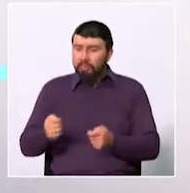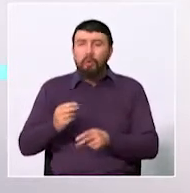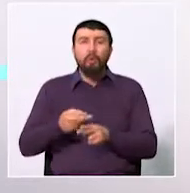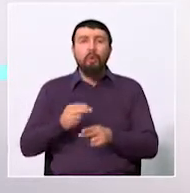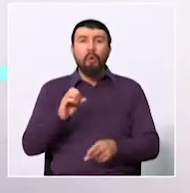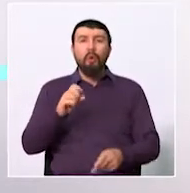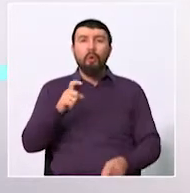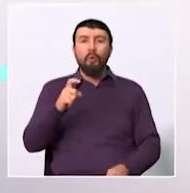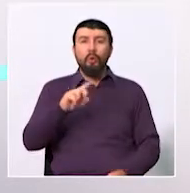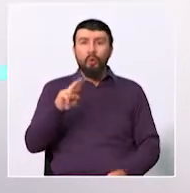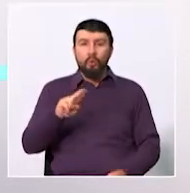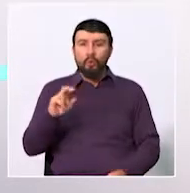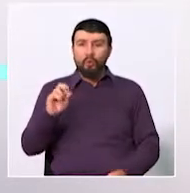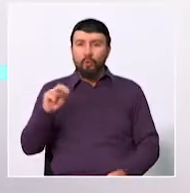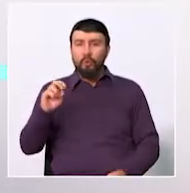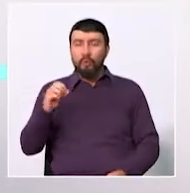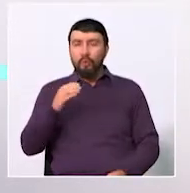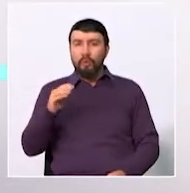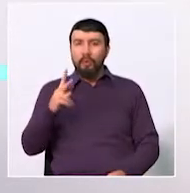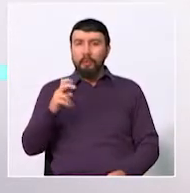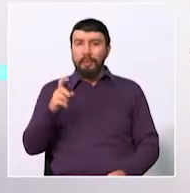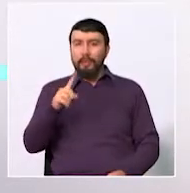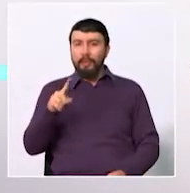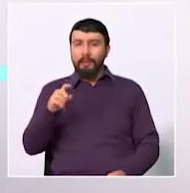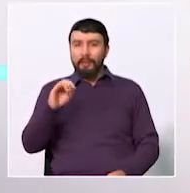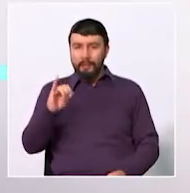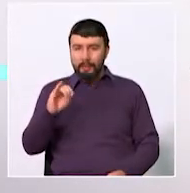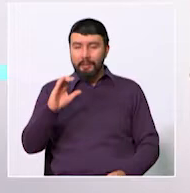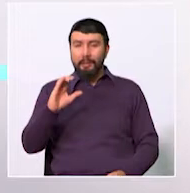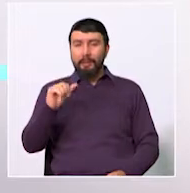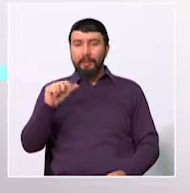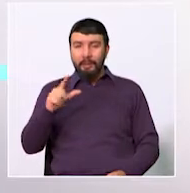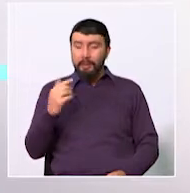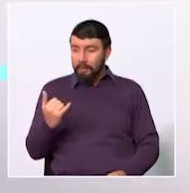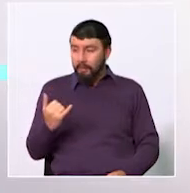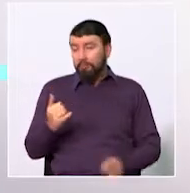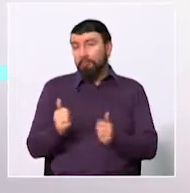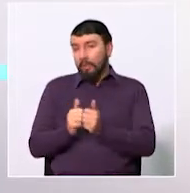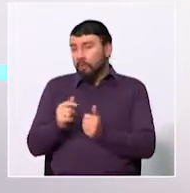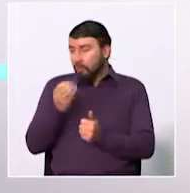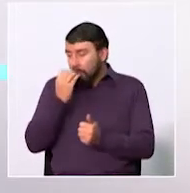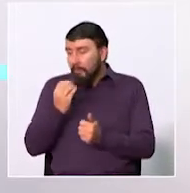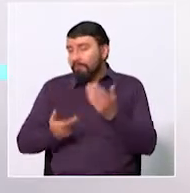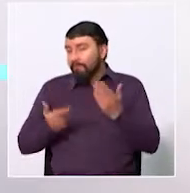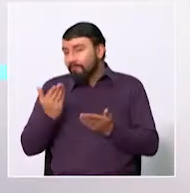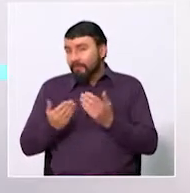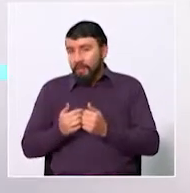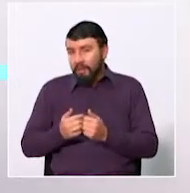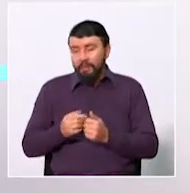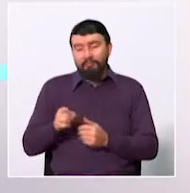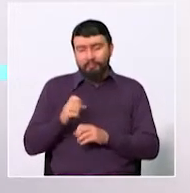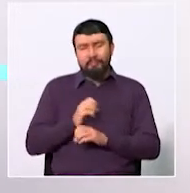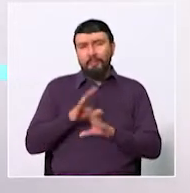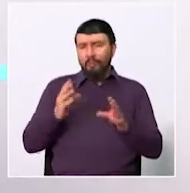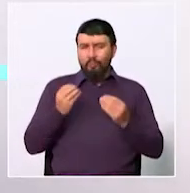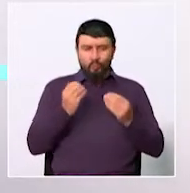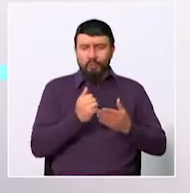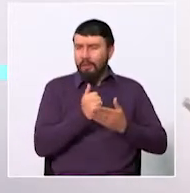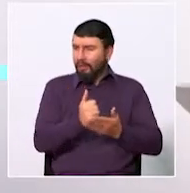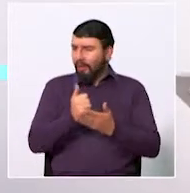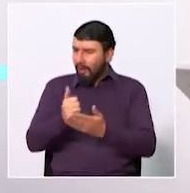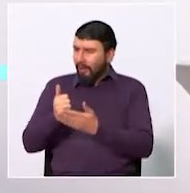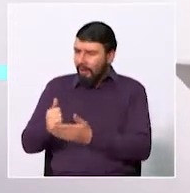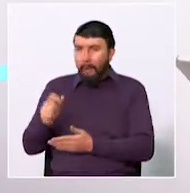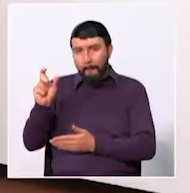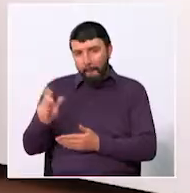otras terapias obviamente esto también tiene que ir acompañado de la alimentación entonces si realmente hay muchas más cosas que hacen la